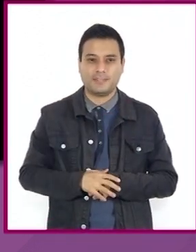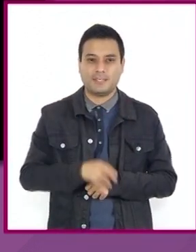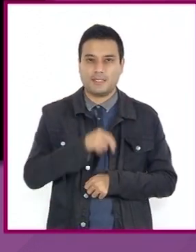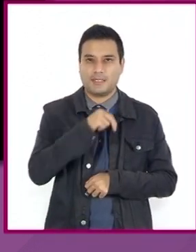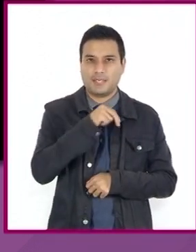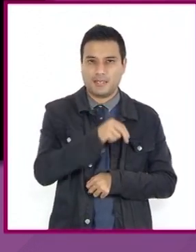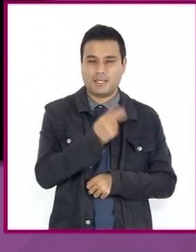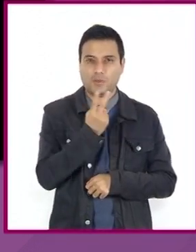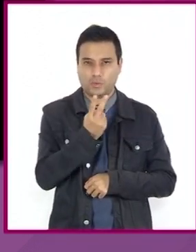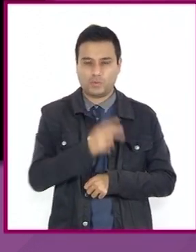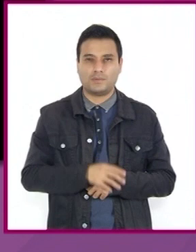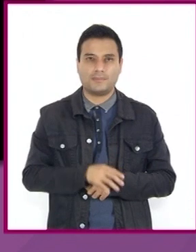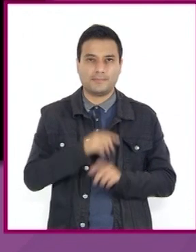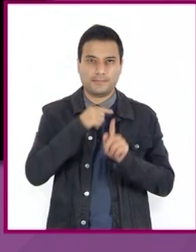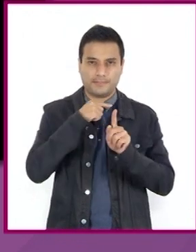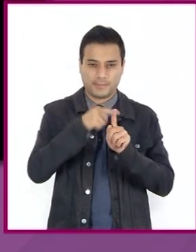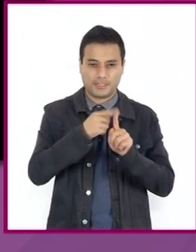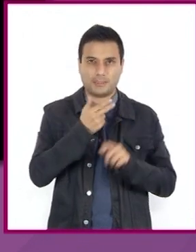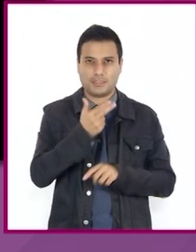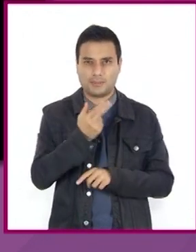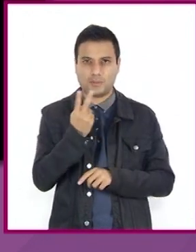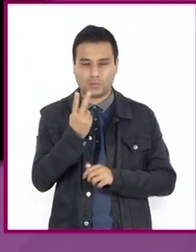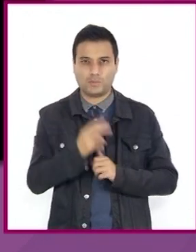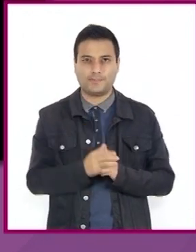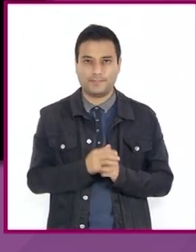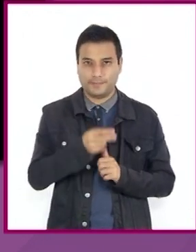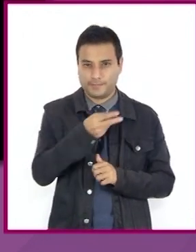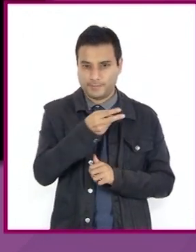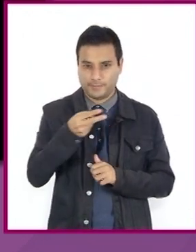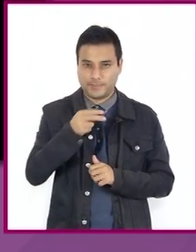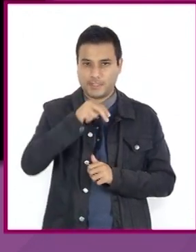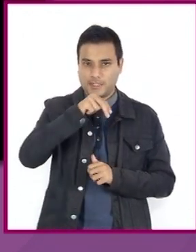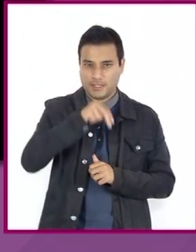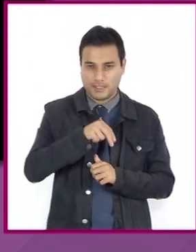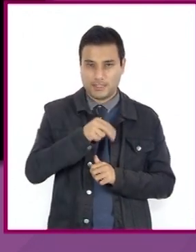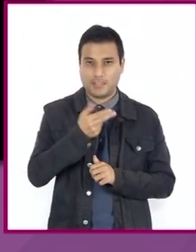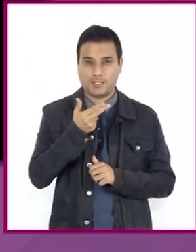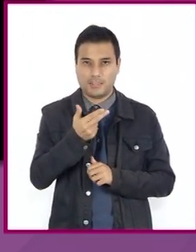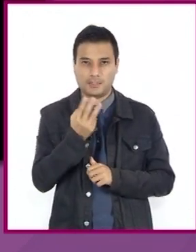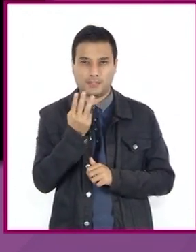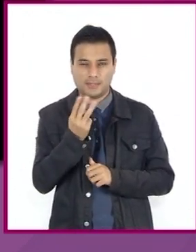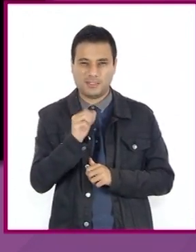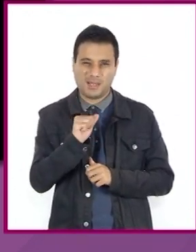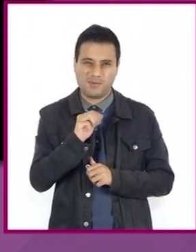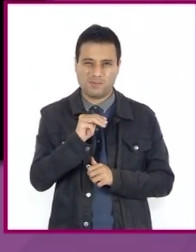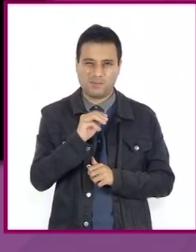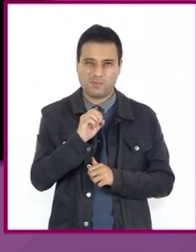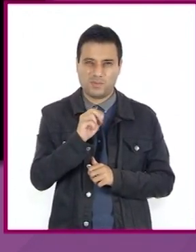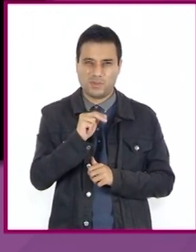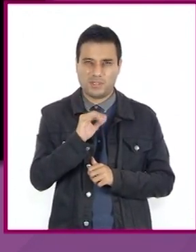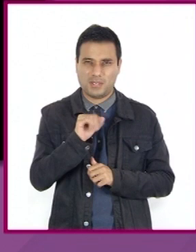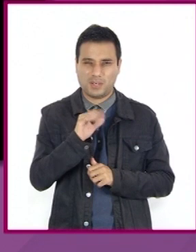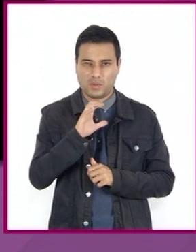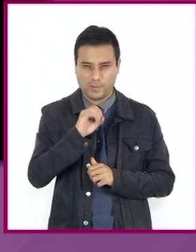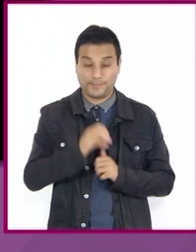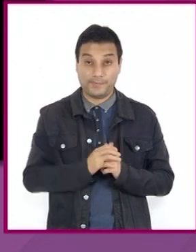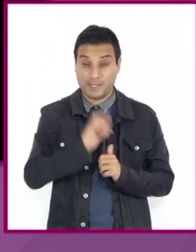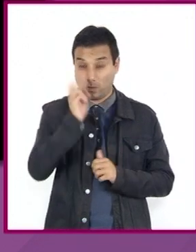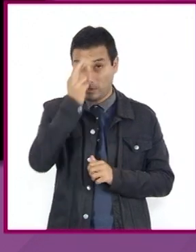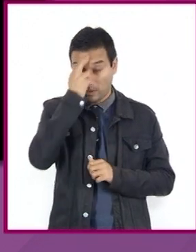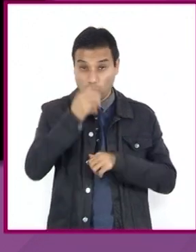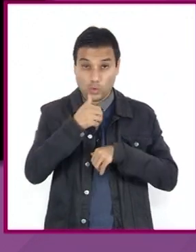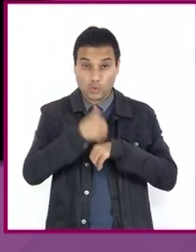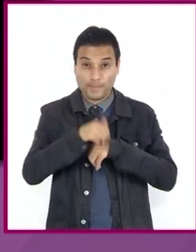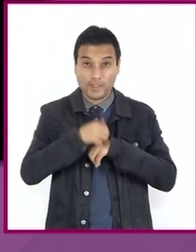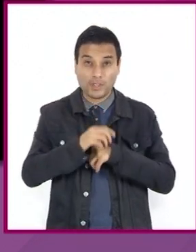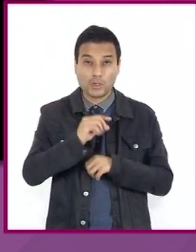hidrógeno molecular, H2, para resultarnos NH3 amoníaco. Ahora, recuerden que los números pequeños